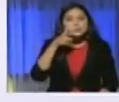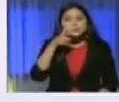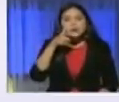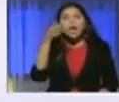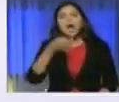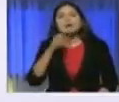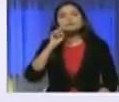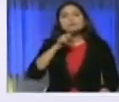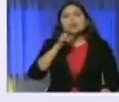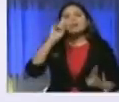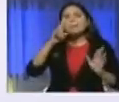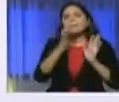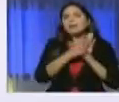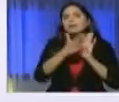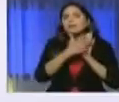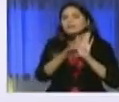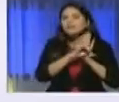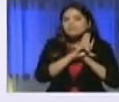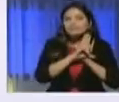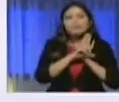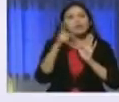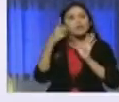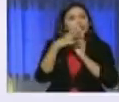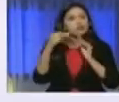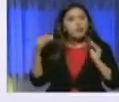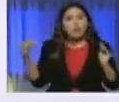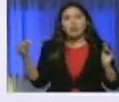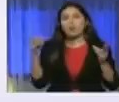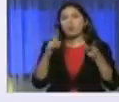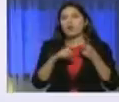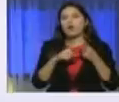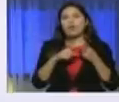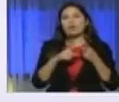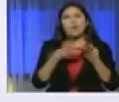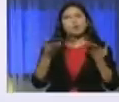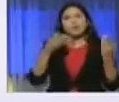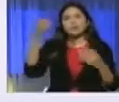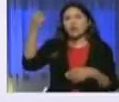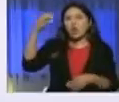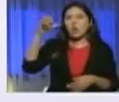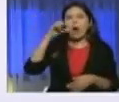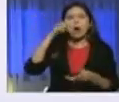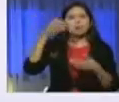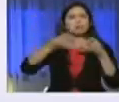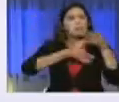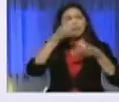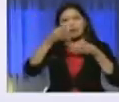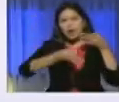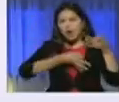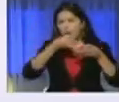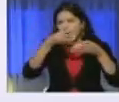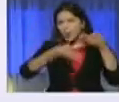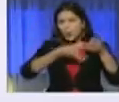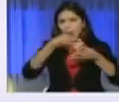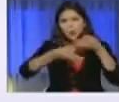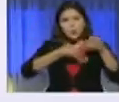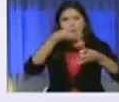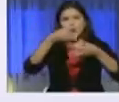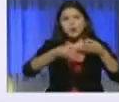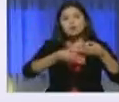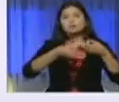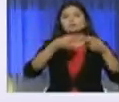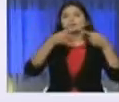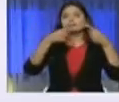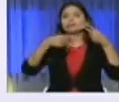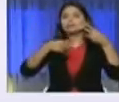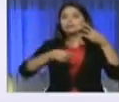respeten los precios de todos los bienes, de todos los servicios y explicar cada vez más, uno por uno, los